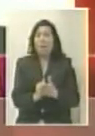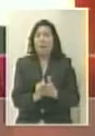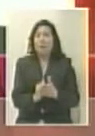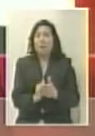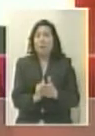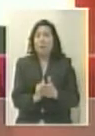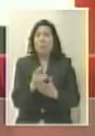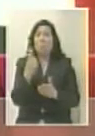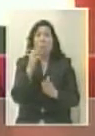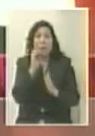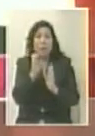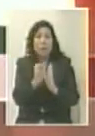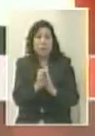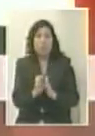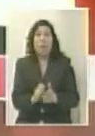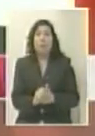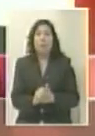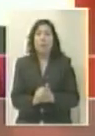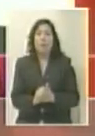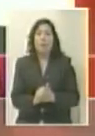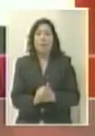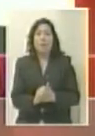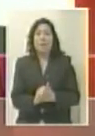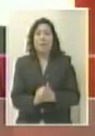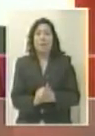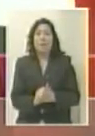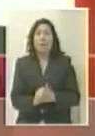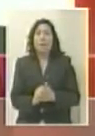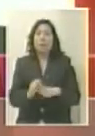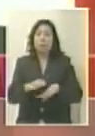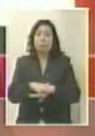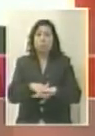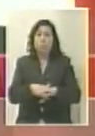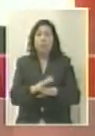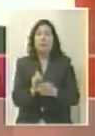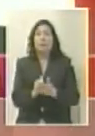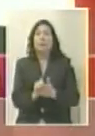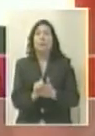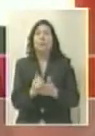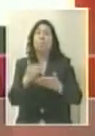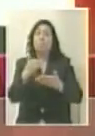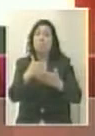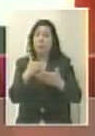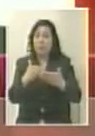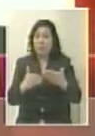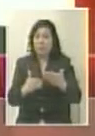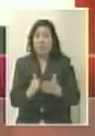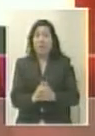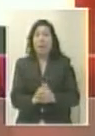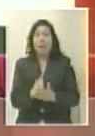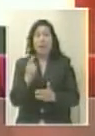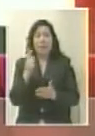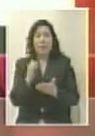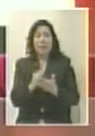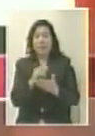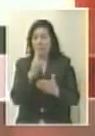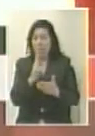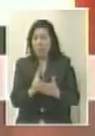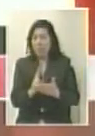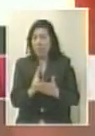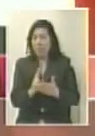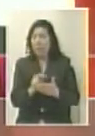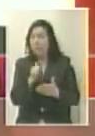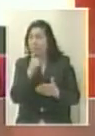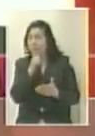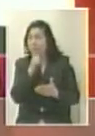estamos refiriendo, por ejemplo, en primer lugar, a los planes, estrategias y programas. Creo que en el Perú a veces